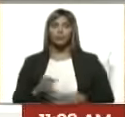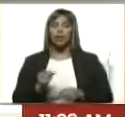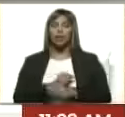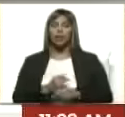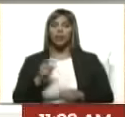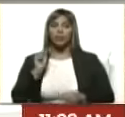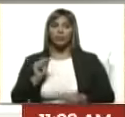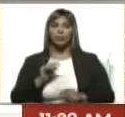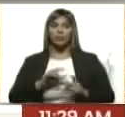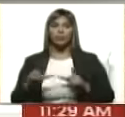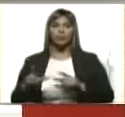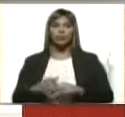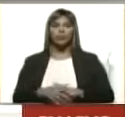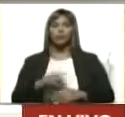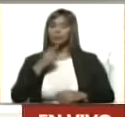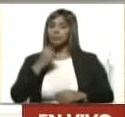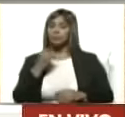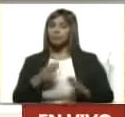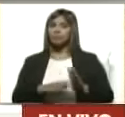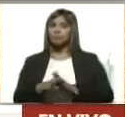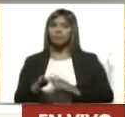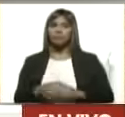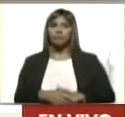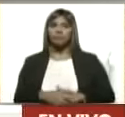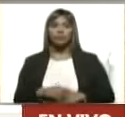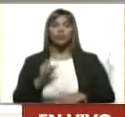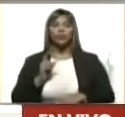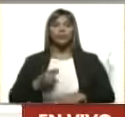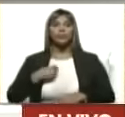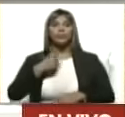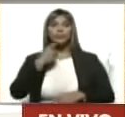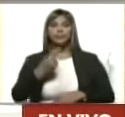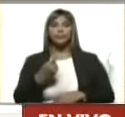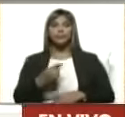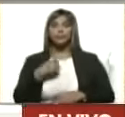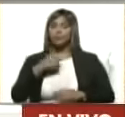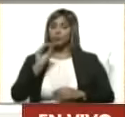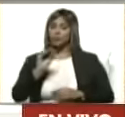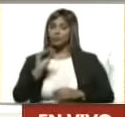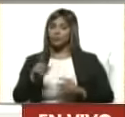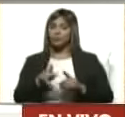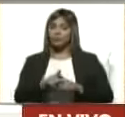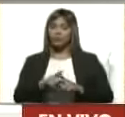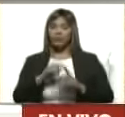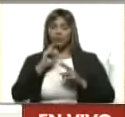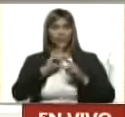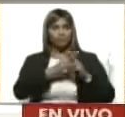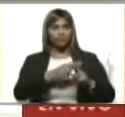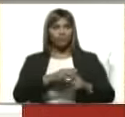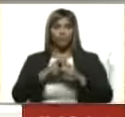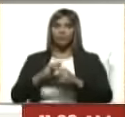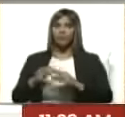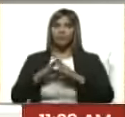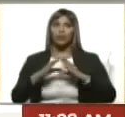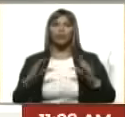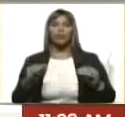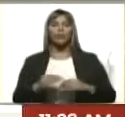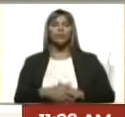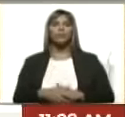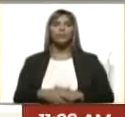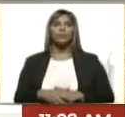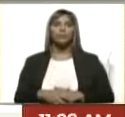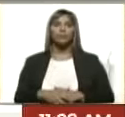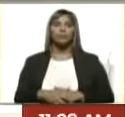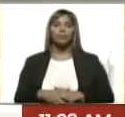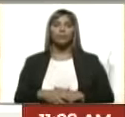trabajando eso y eso va muy bien, debo decirlo, y les hago un reconocimiento a todos y a todas.